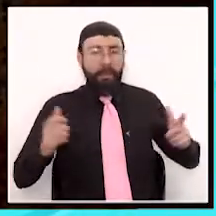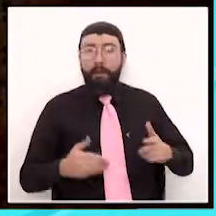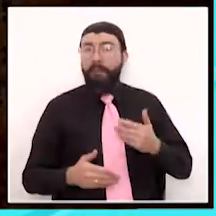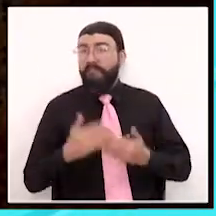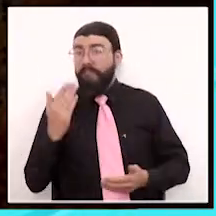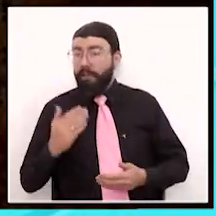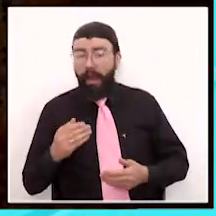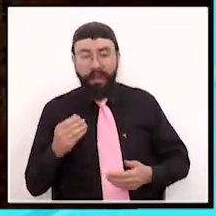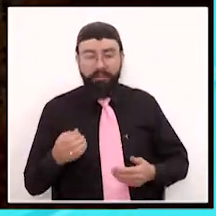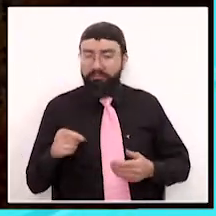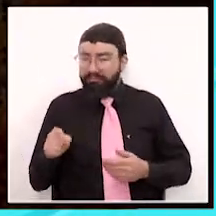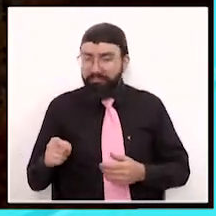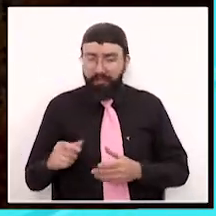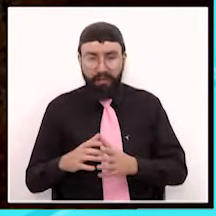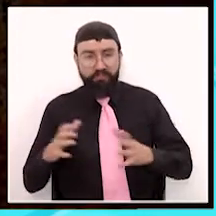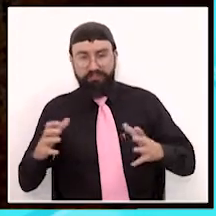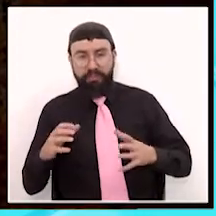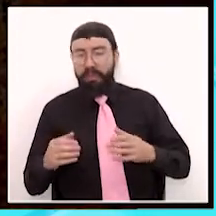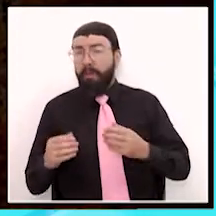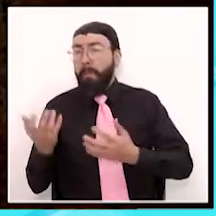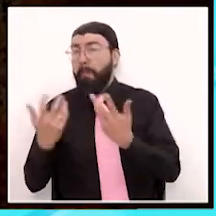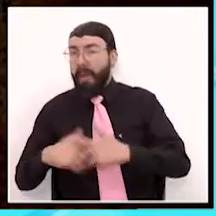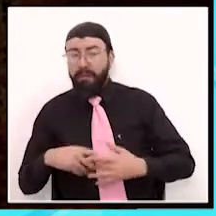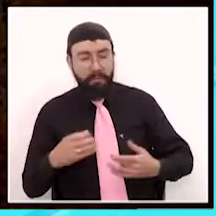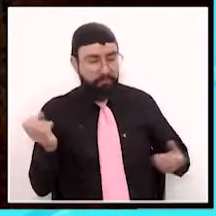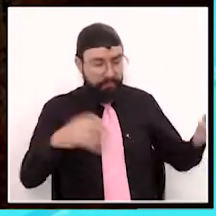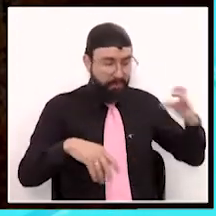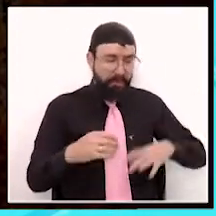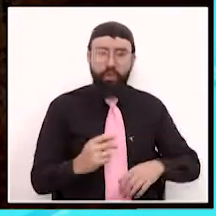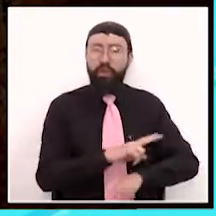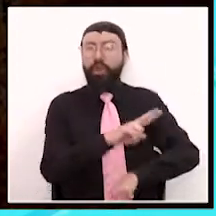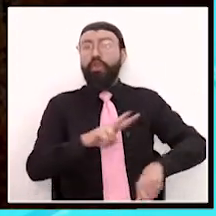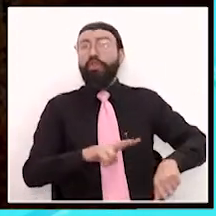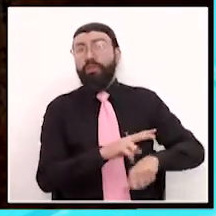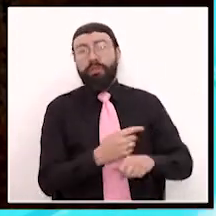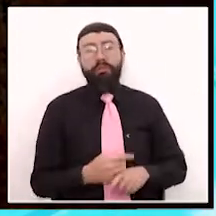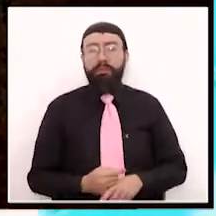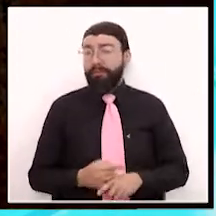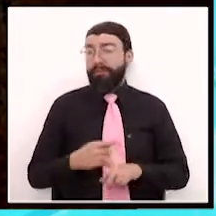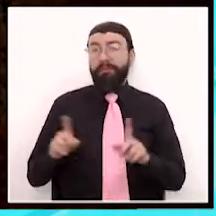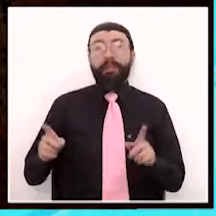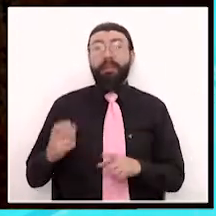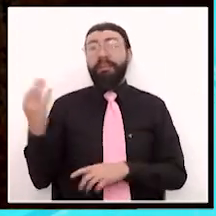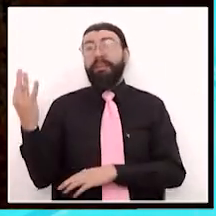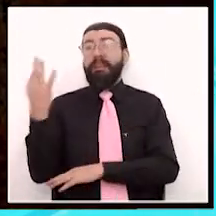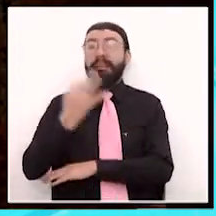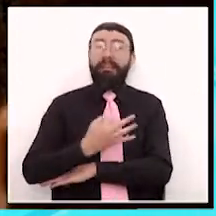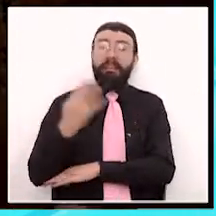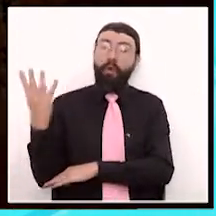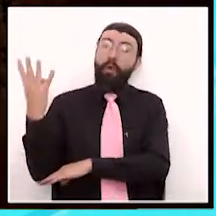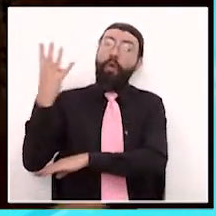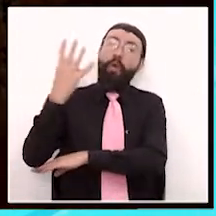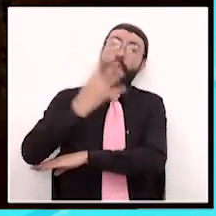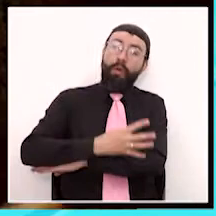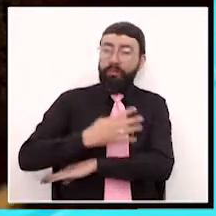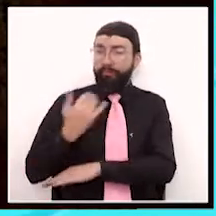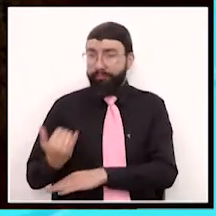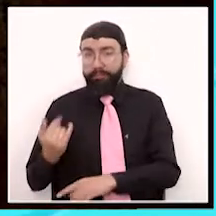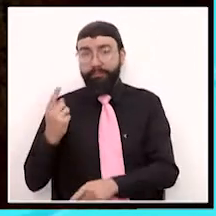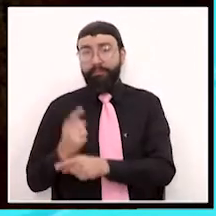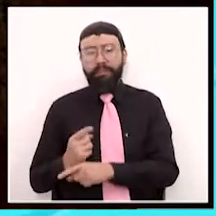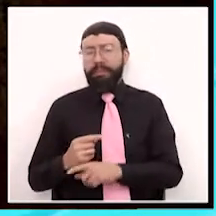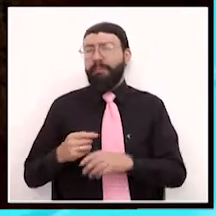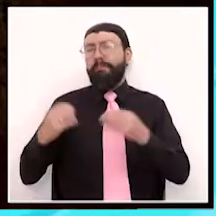levadura industrial, porque el pan está listo en 2 horas, que poner a fermentar 3 o 4 días un alimento. Entonces se perdió esa